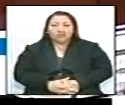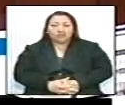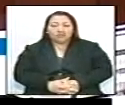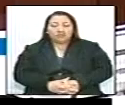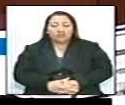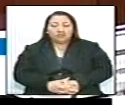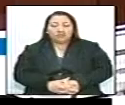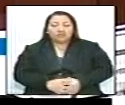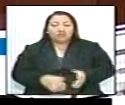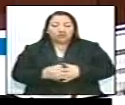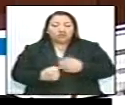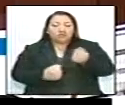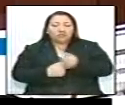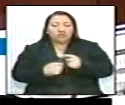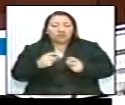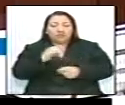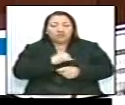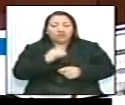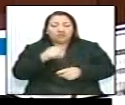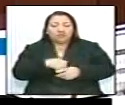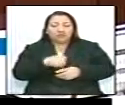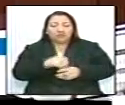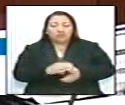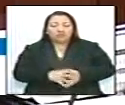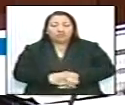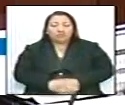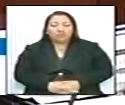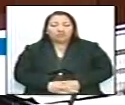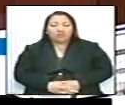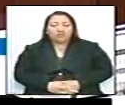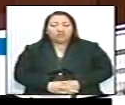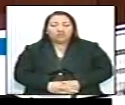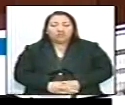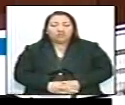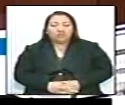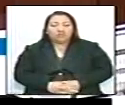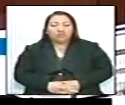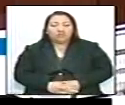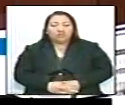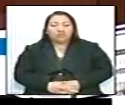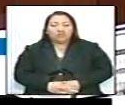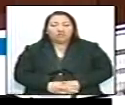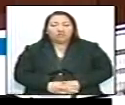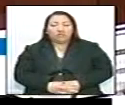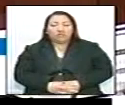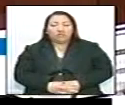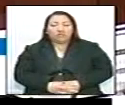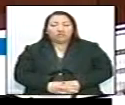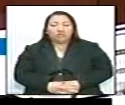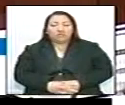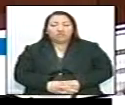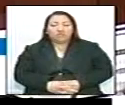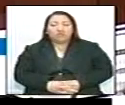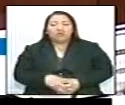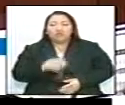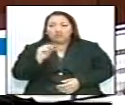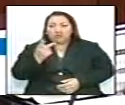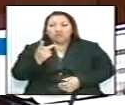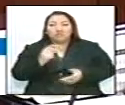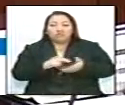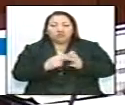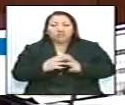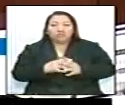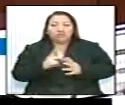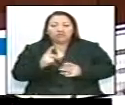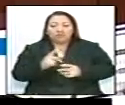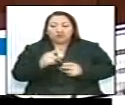la colaboración de los entes electorales para evitar mayor daño al país. En segundo lugar,